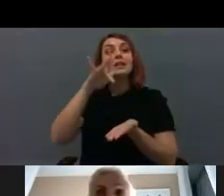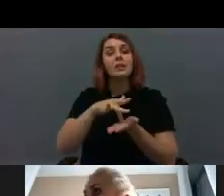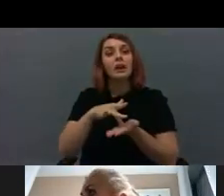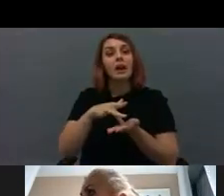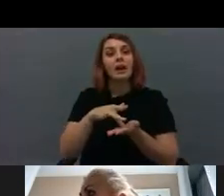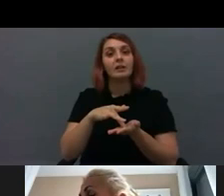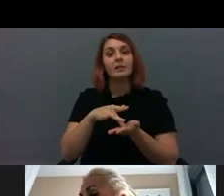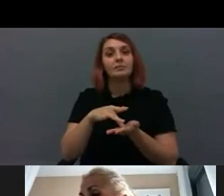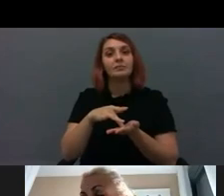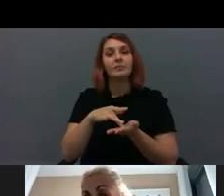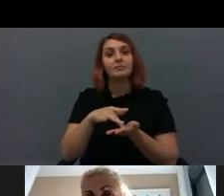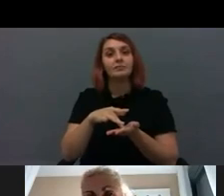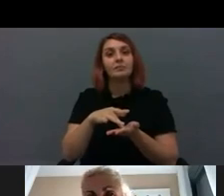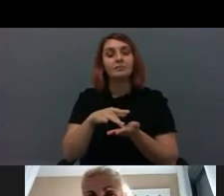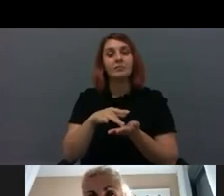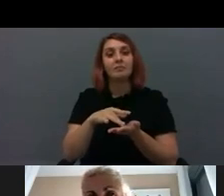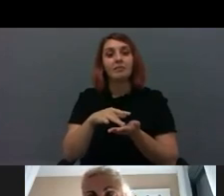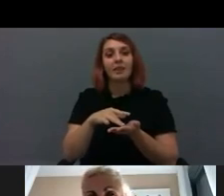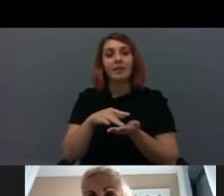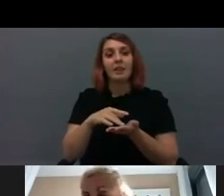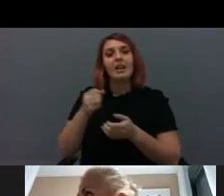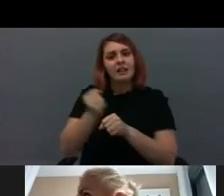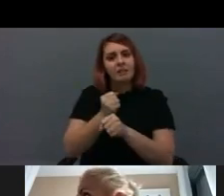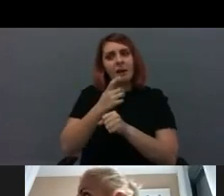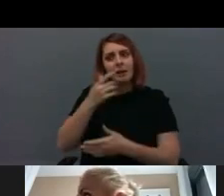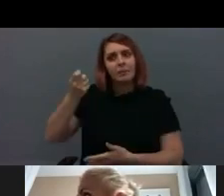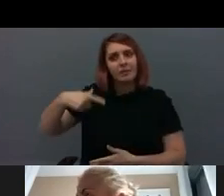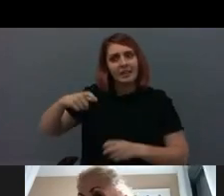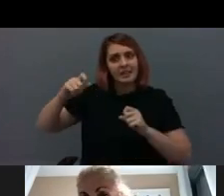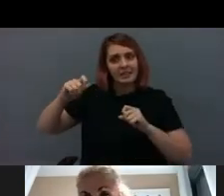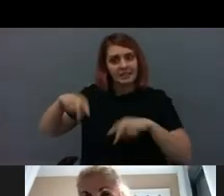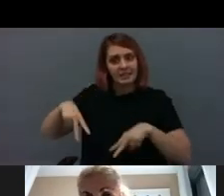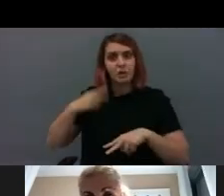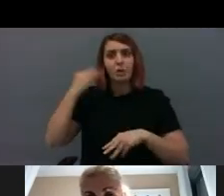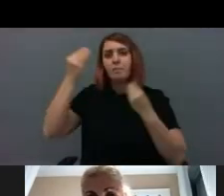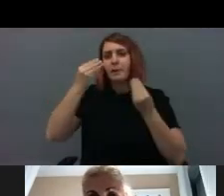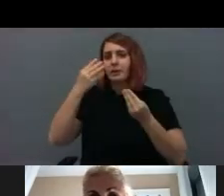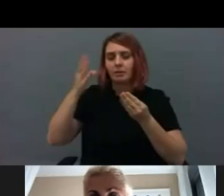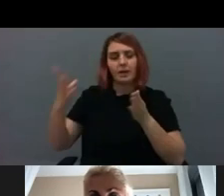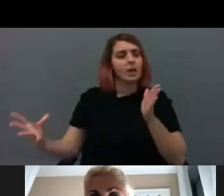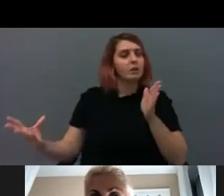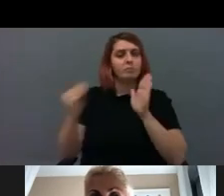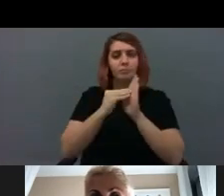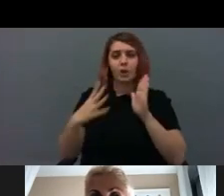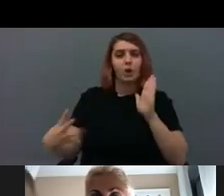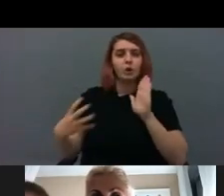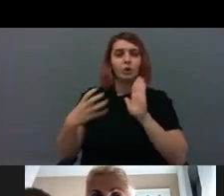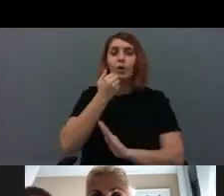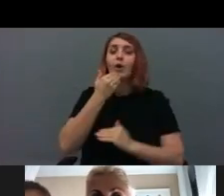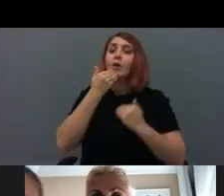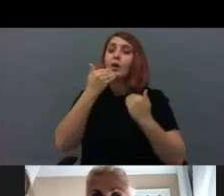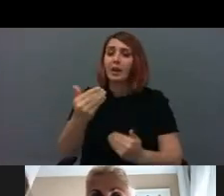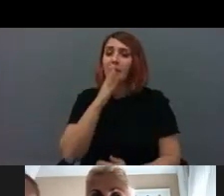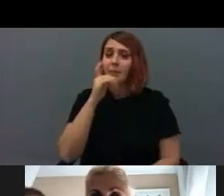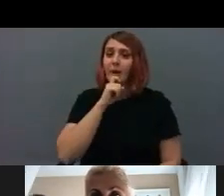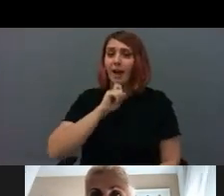está remunerado laboralmente. Yo creo que habría que contemplarlo todo, así que muchísimas gracias por este apunte, Raquel, porque